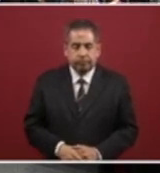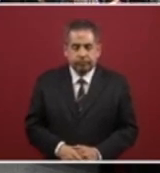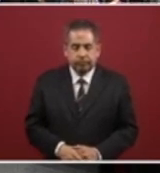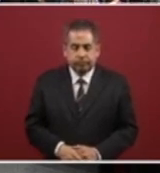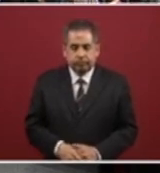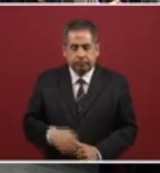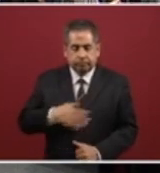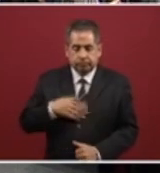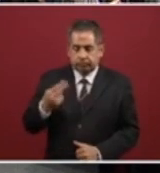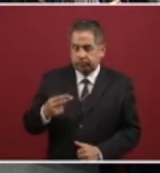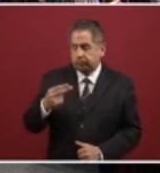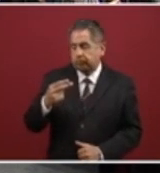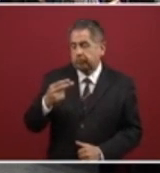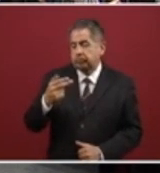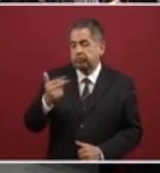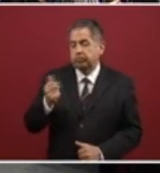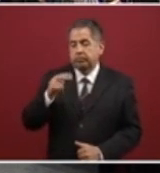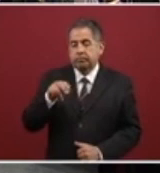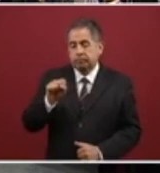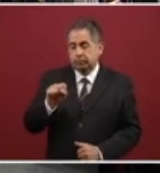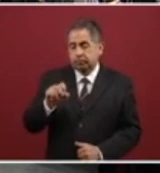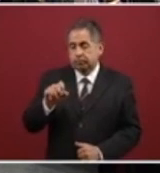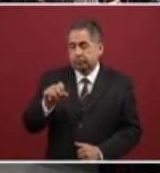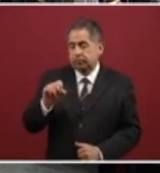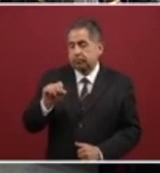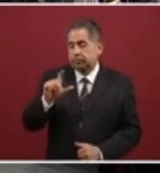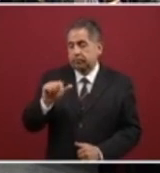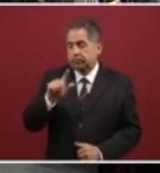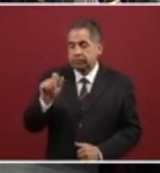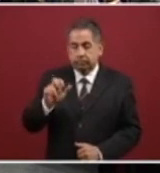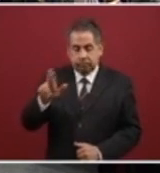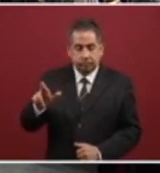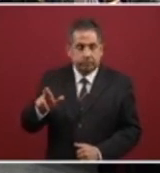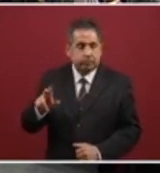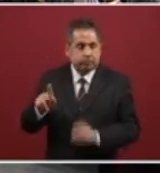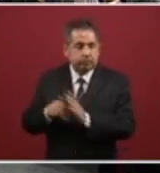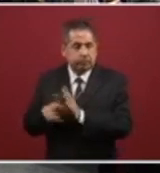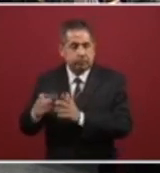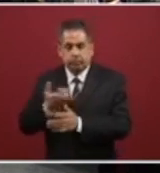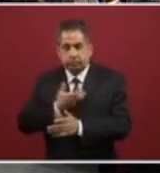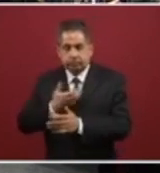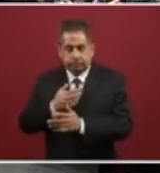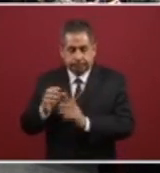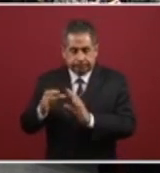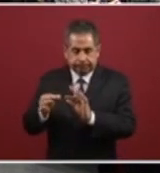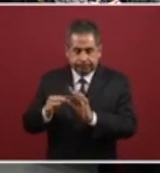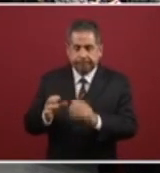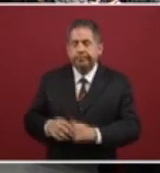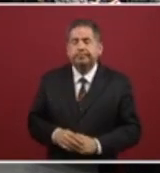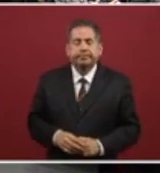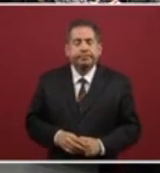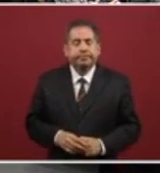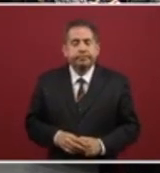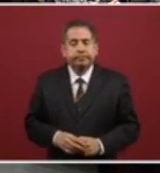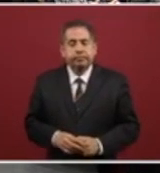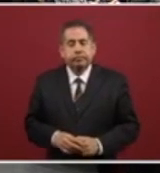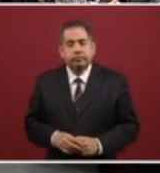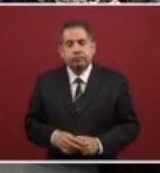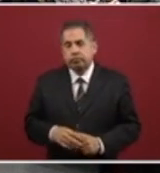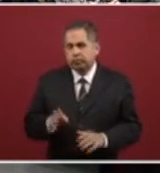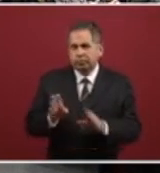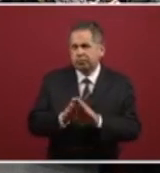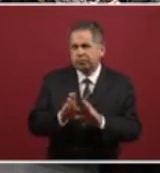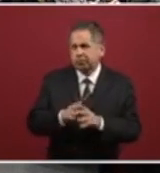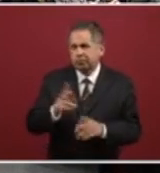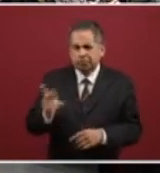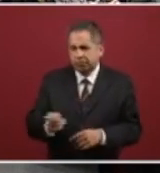Mi nombre es Hans Salazar, de CTMG, Urchuirer, Zócalo Virtual. La pregunta es, ¿cómo está